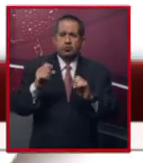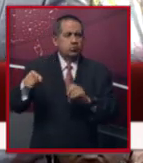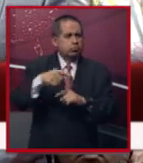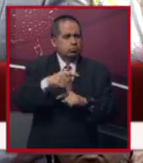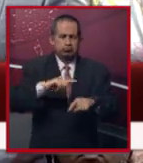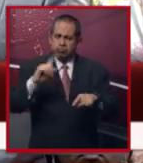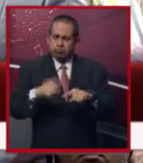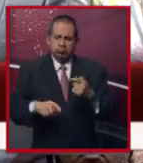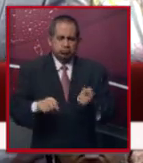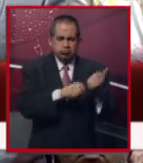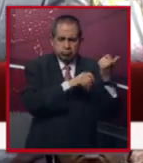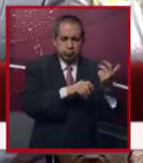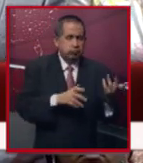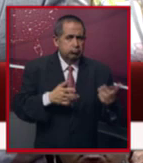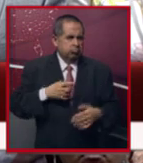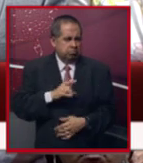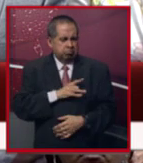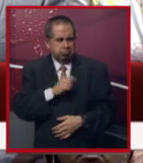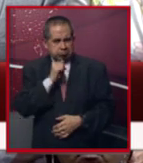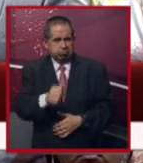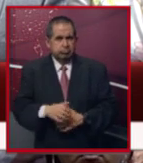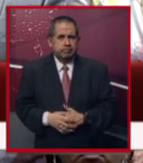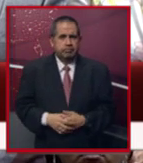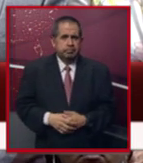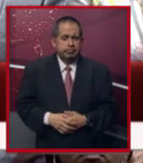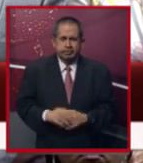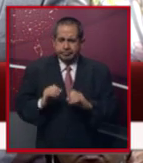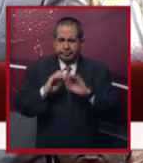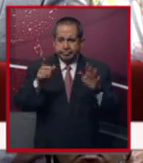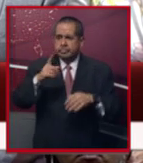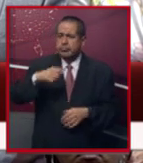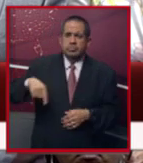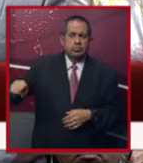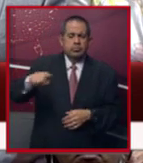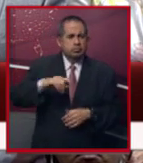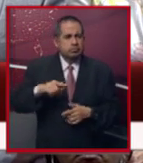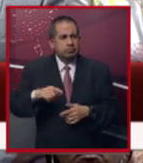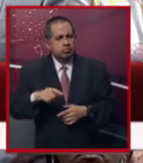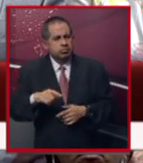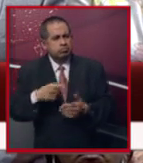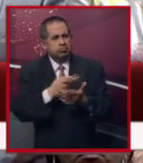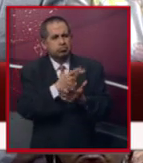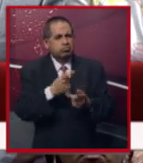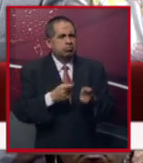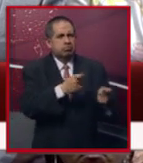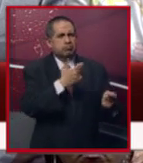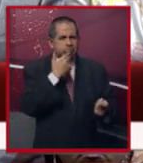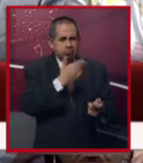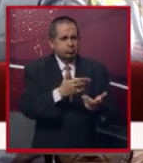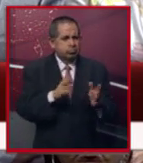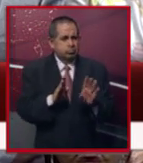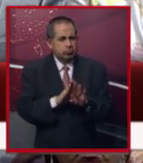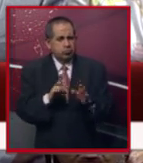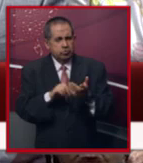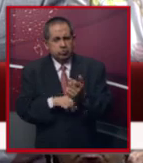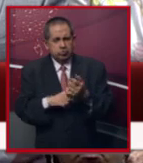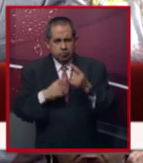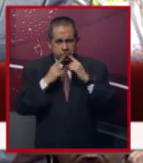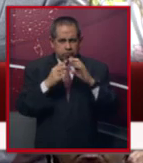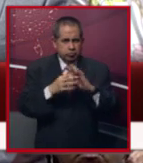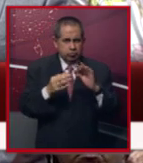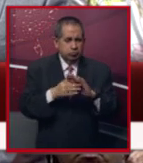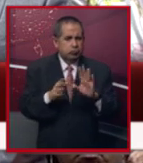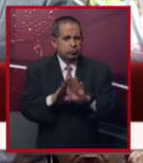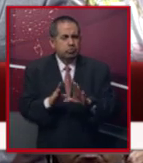miedo. Es claro que los ciudadanos castigan o premian a los partidos políticos, identificándolos claramente por su acción